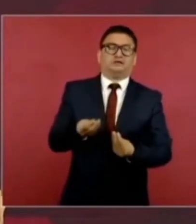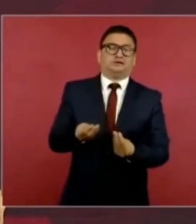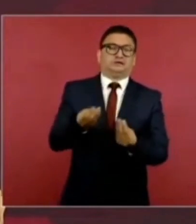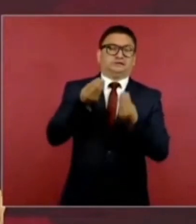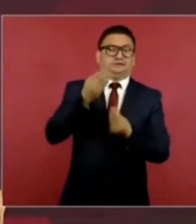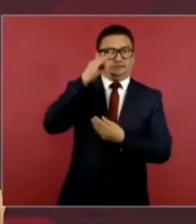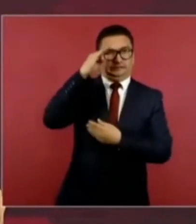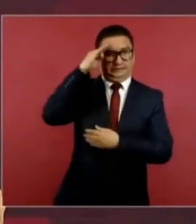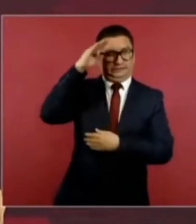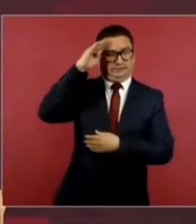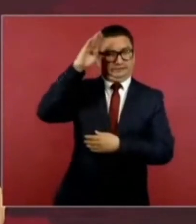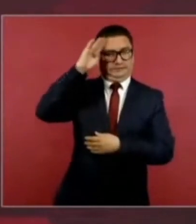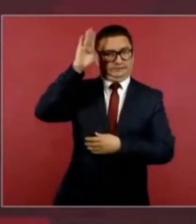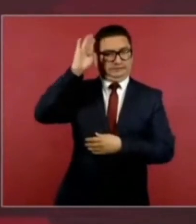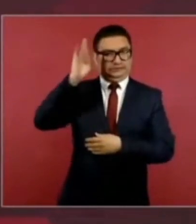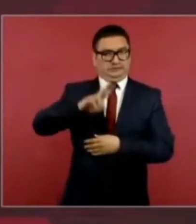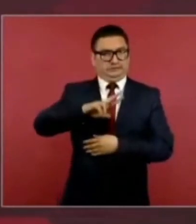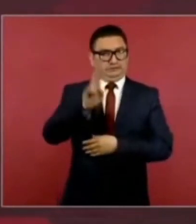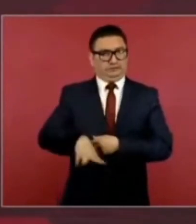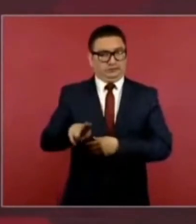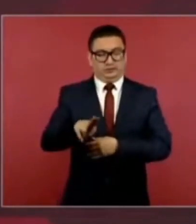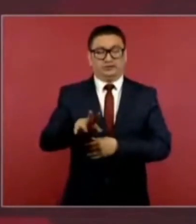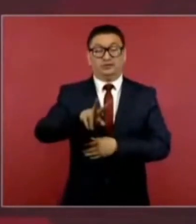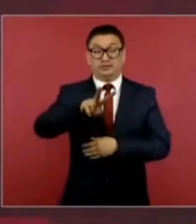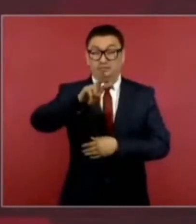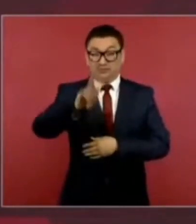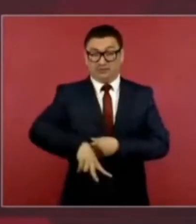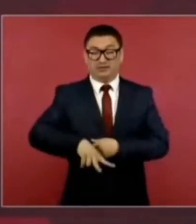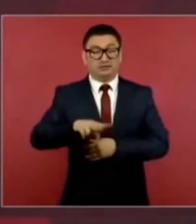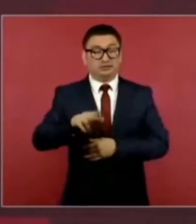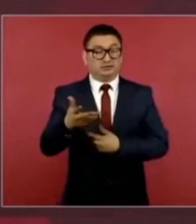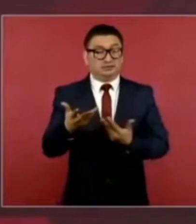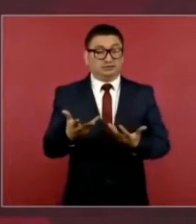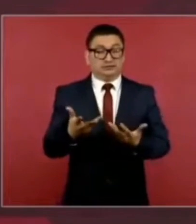Nunca. Y siempre,